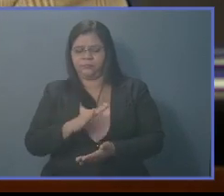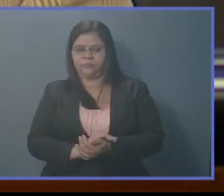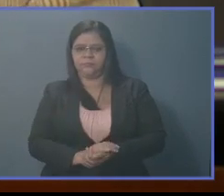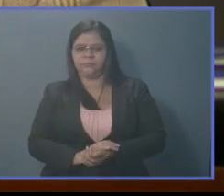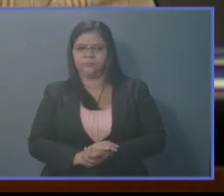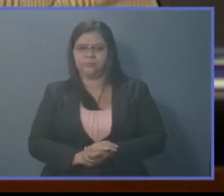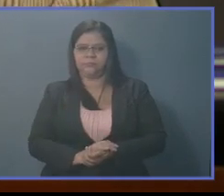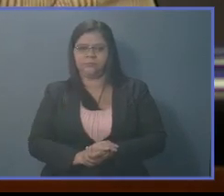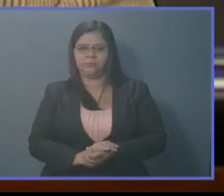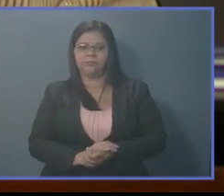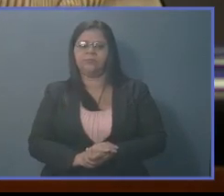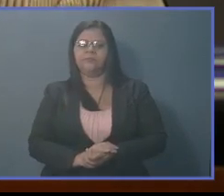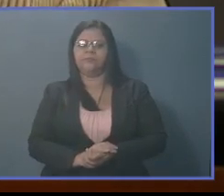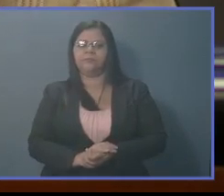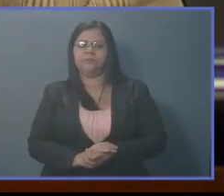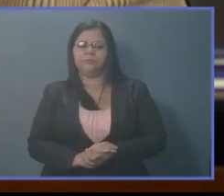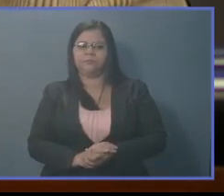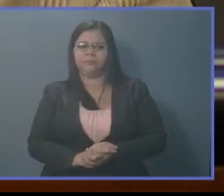COVID-19,